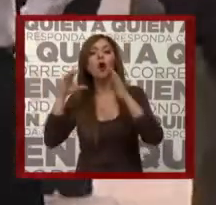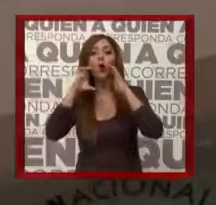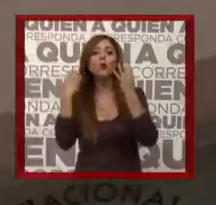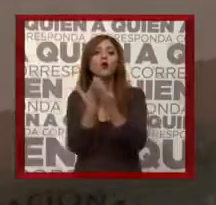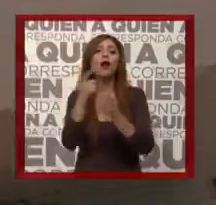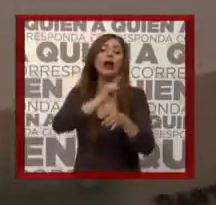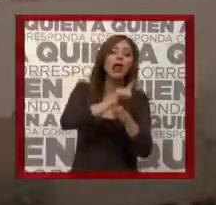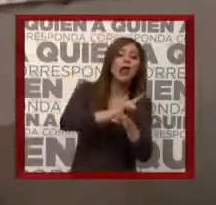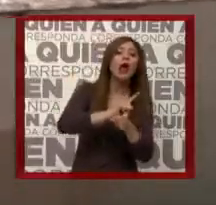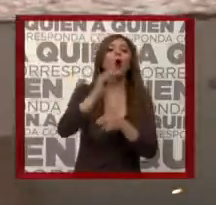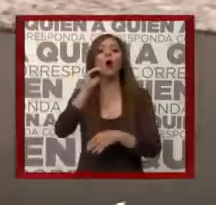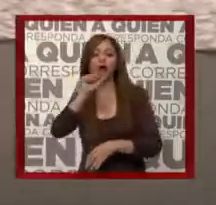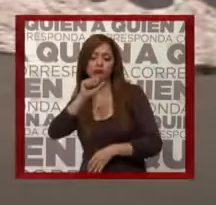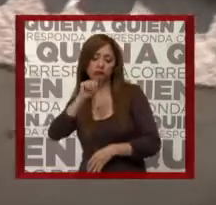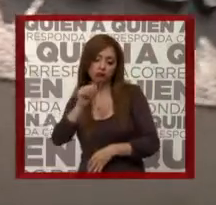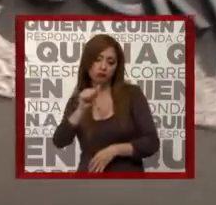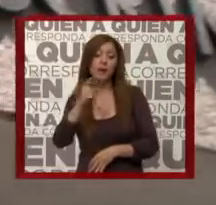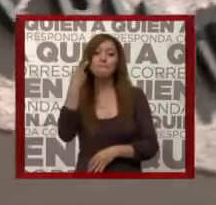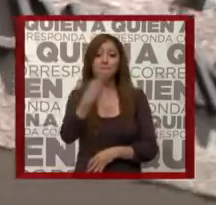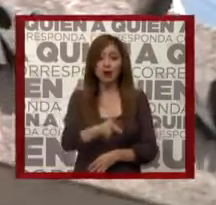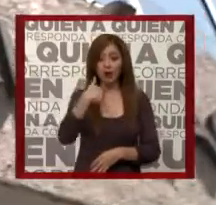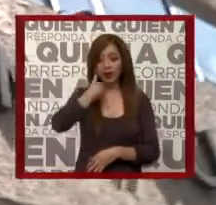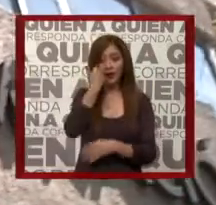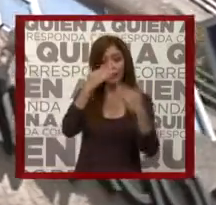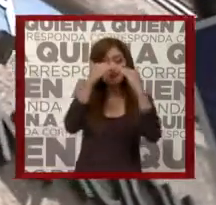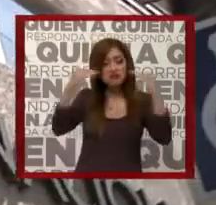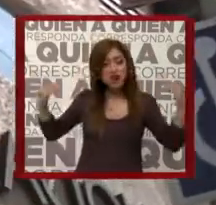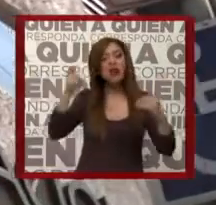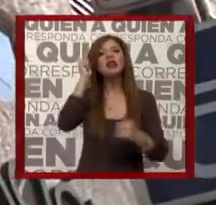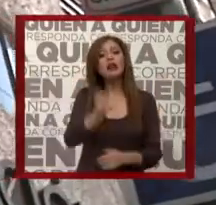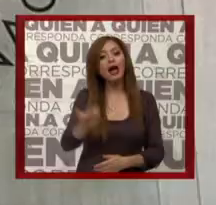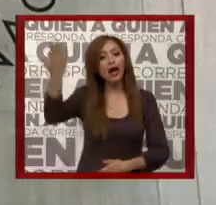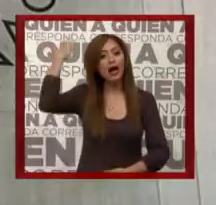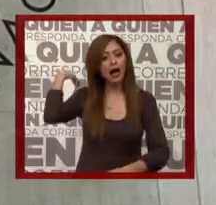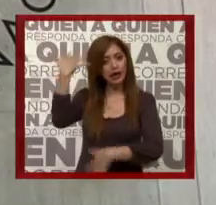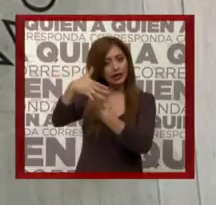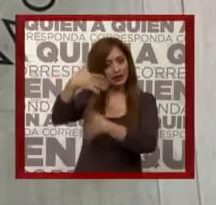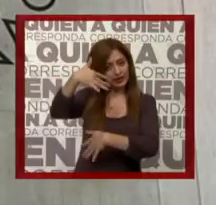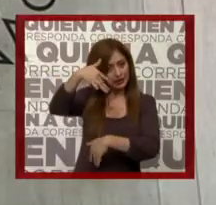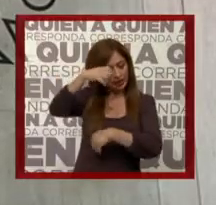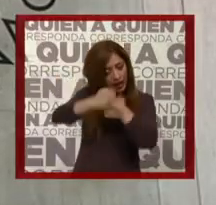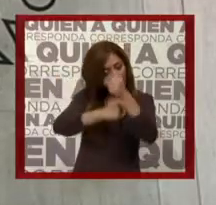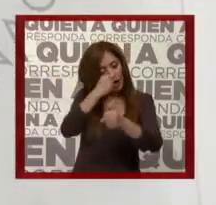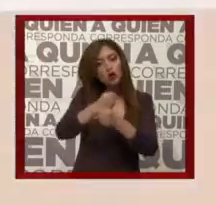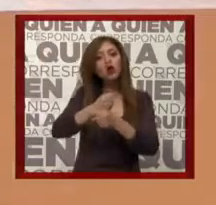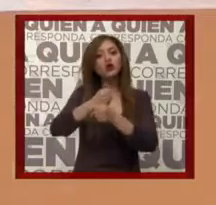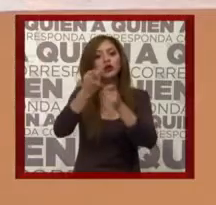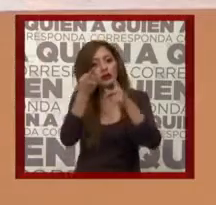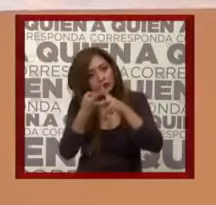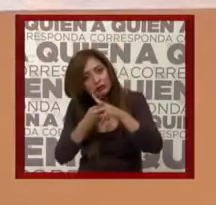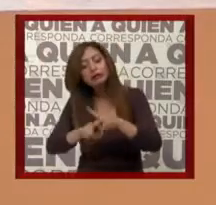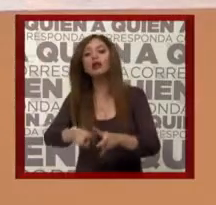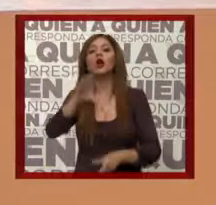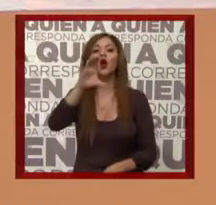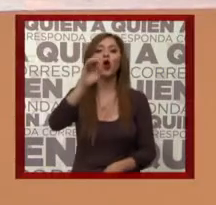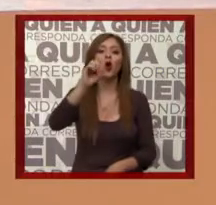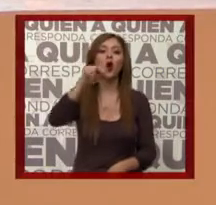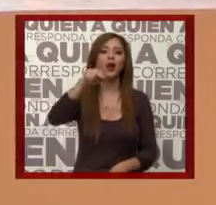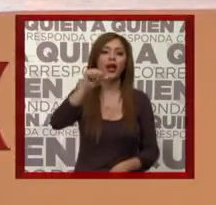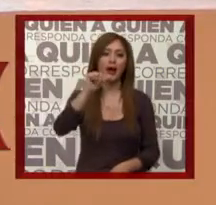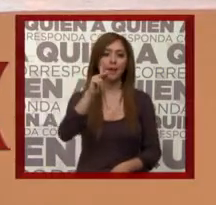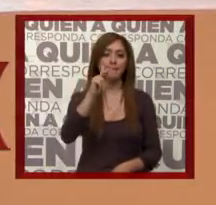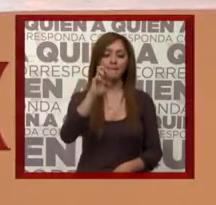homosexual. Para buscar la igualdad, hace 15 años, se crea el Consejo Nacional para Prevenir la Discriminación, CONAPRED. Es una instancia